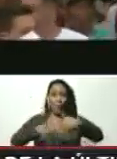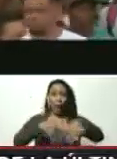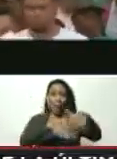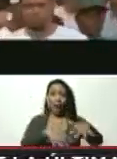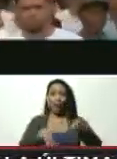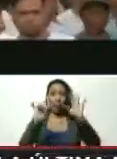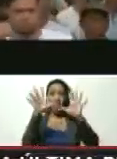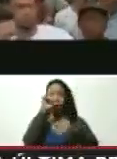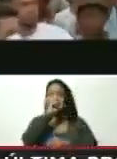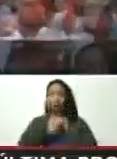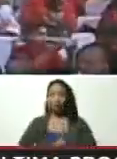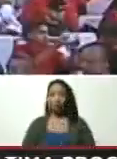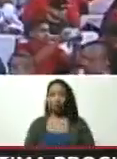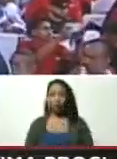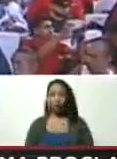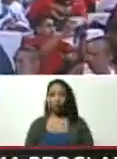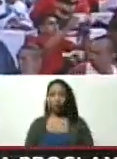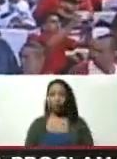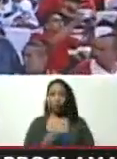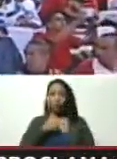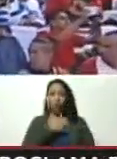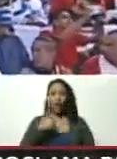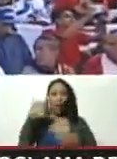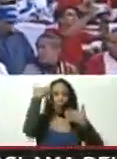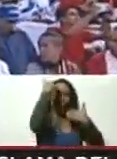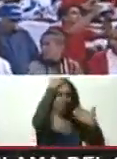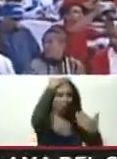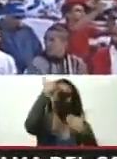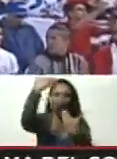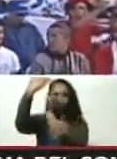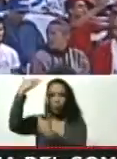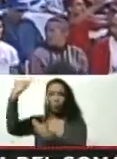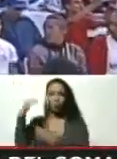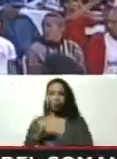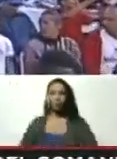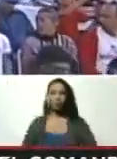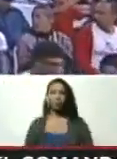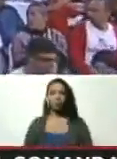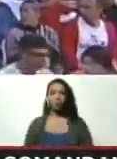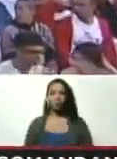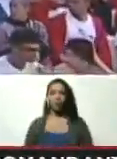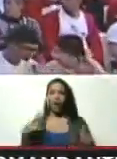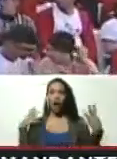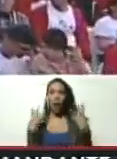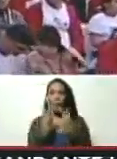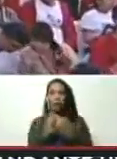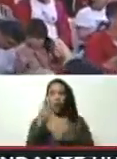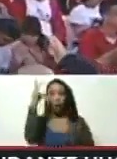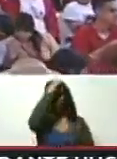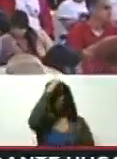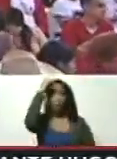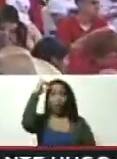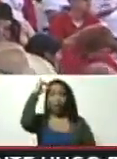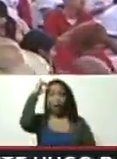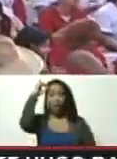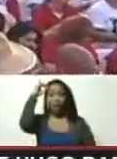años. Quiero saludar a compañero Diosdado Cabello